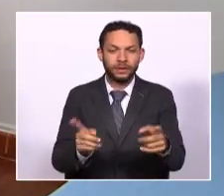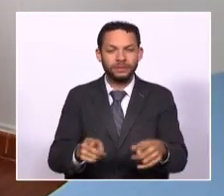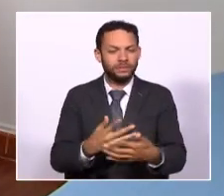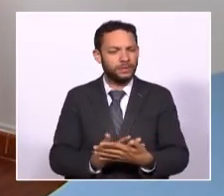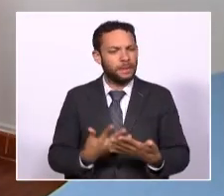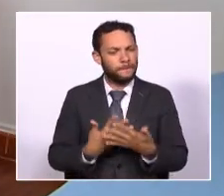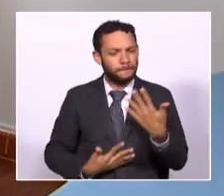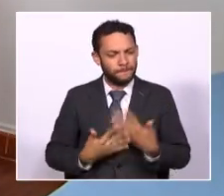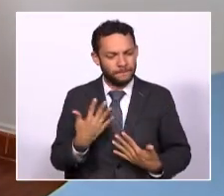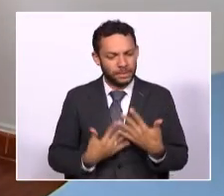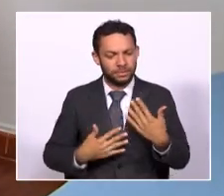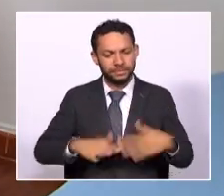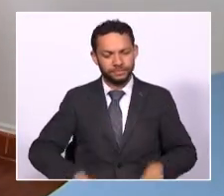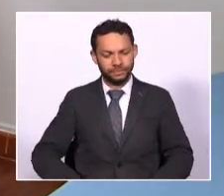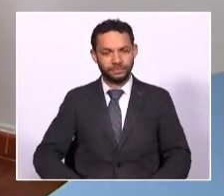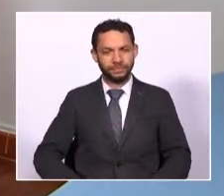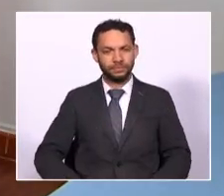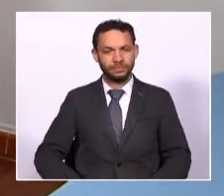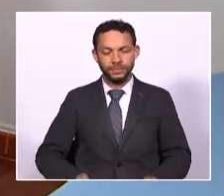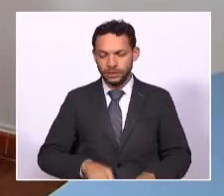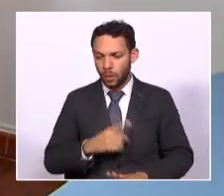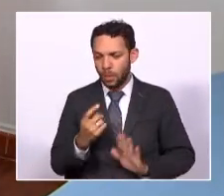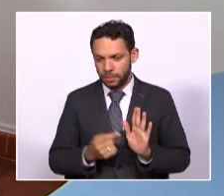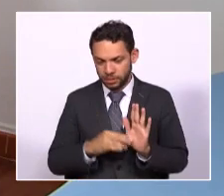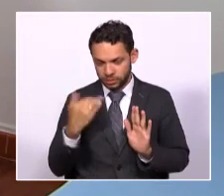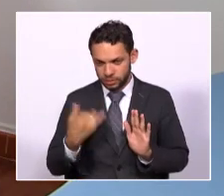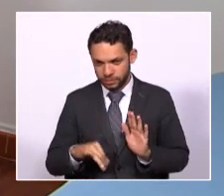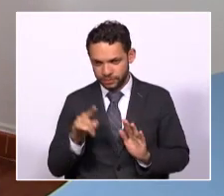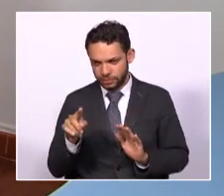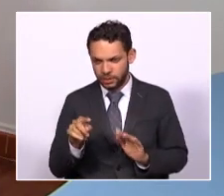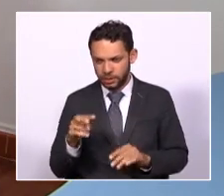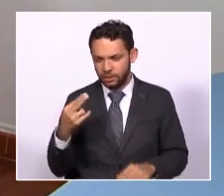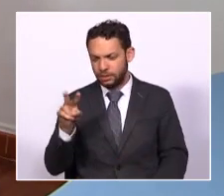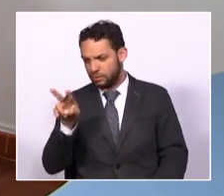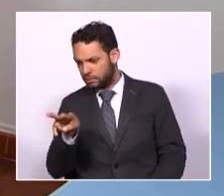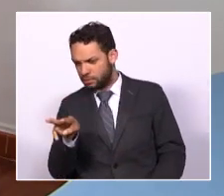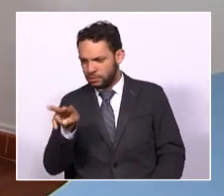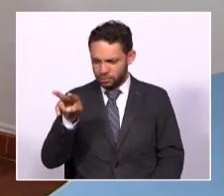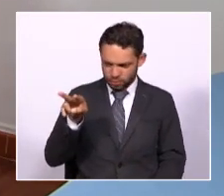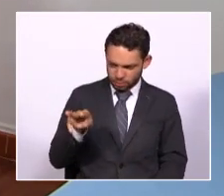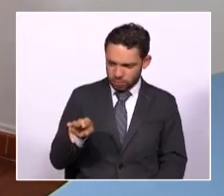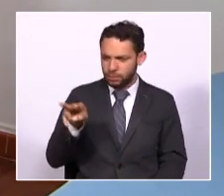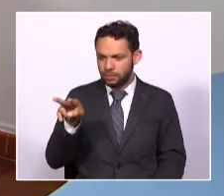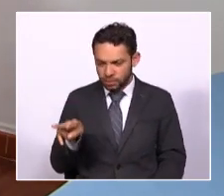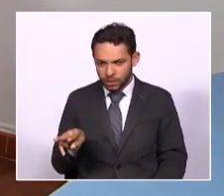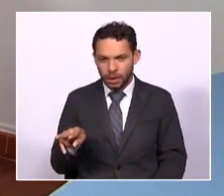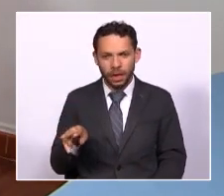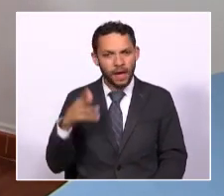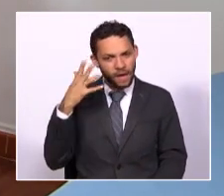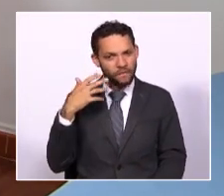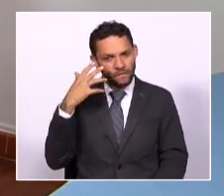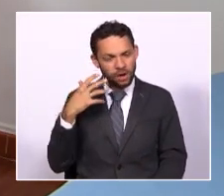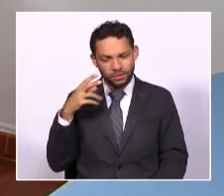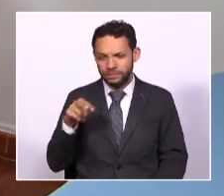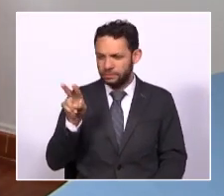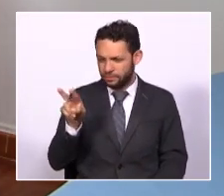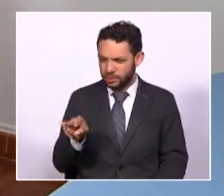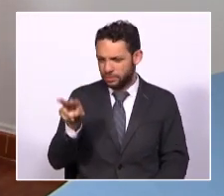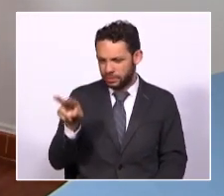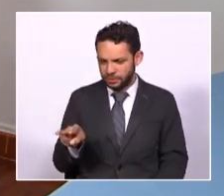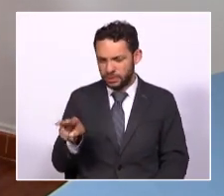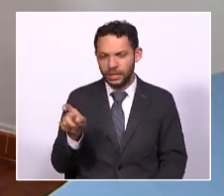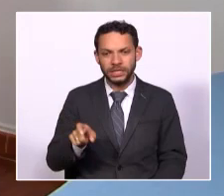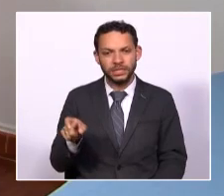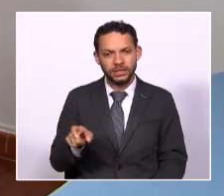José. Después de que hacemos todo ese test o esa evaluación visual,